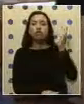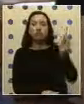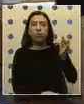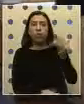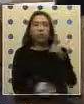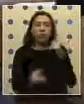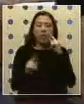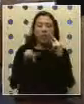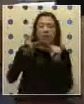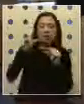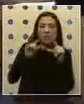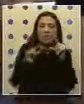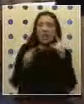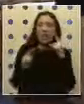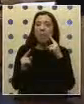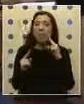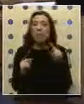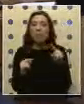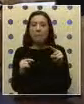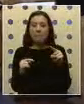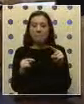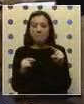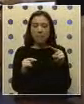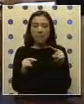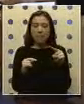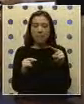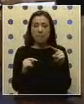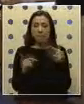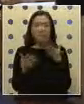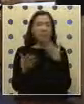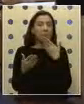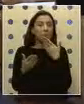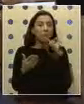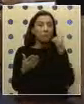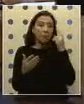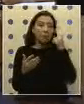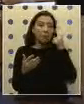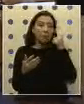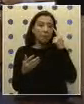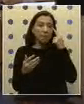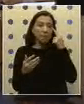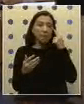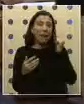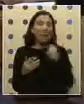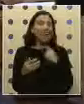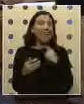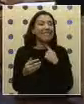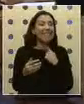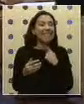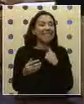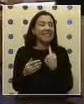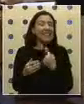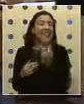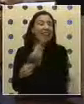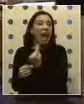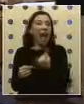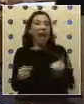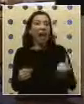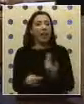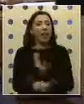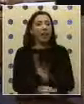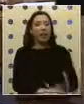las cifras a lo que sea más conveniente para los intereses que representa cada gobierno.